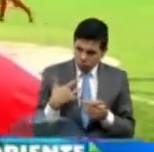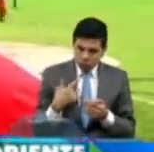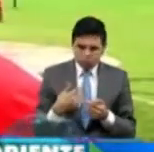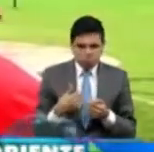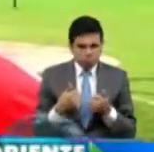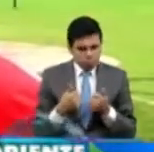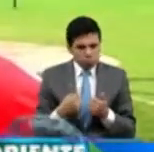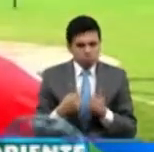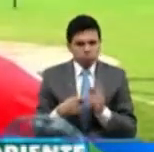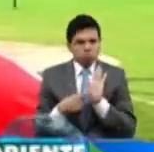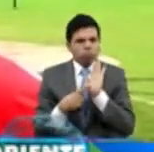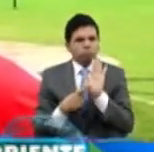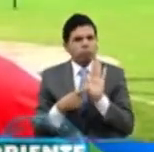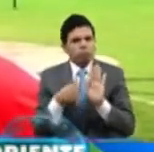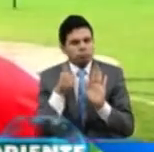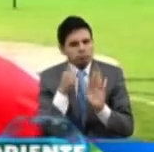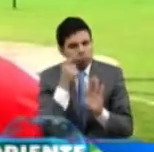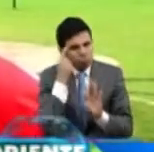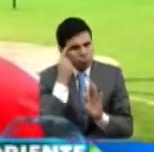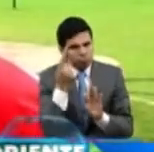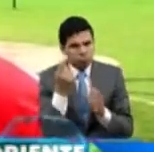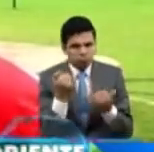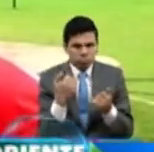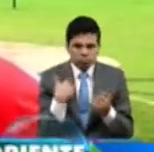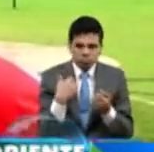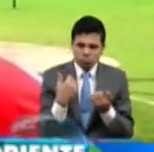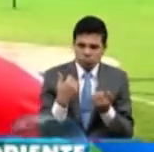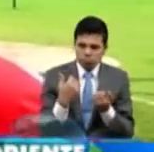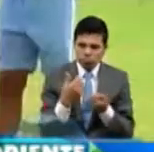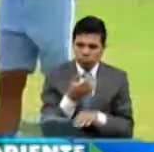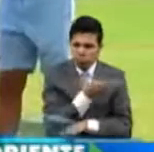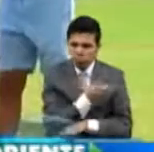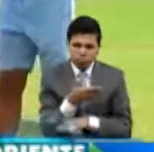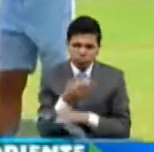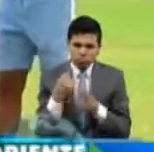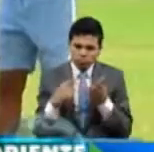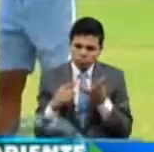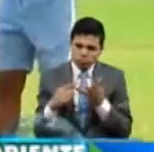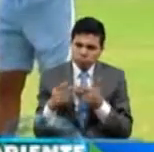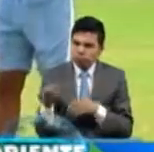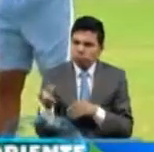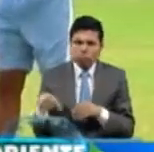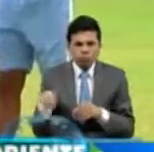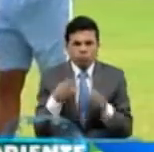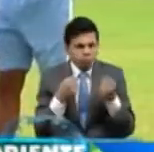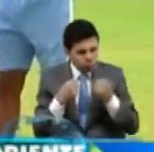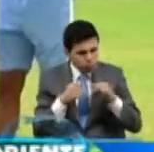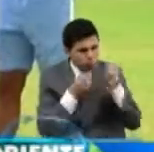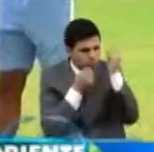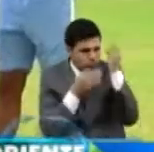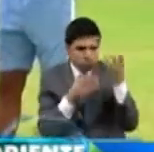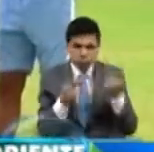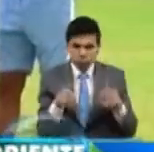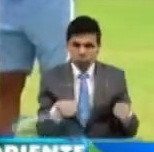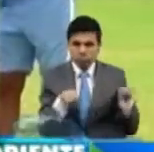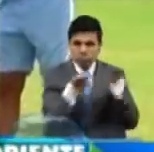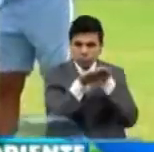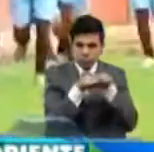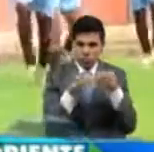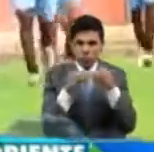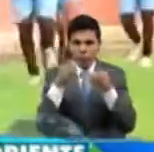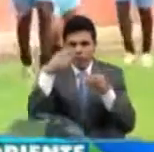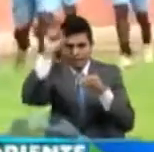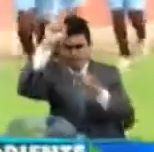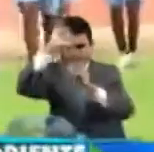muy representado en cuanto a que lo que pedíamos lo intentaban hacer. Un empate y una victoria acumula el elenco rojinegro en la